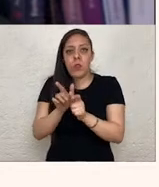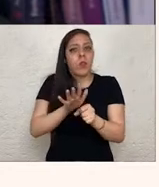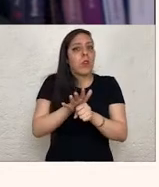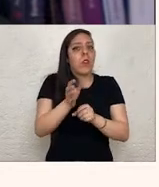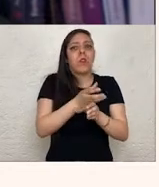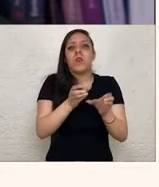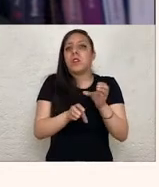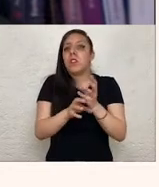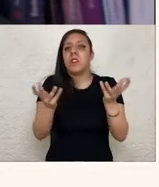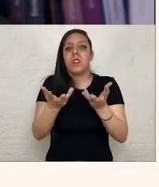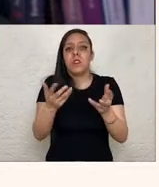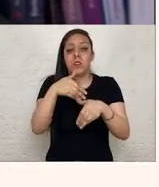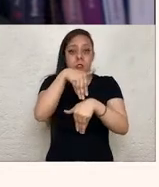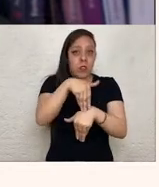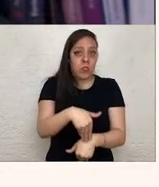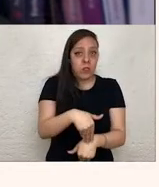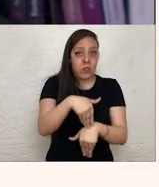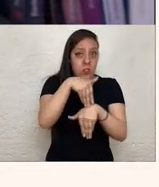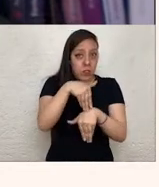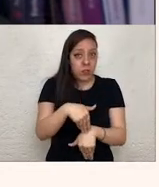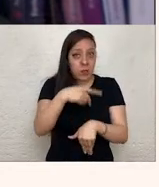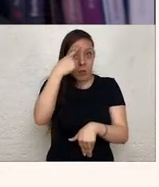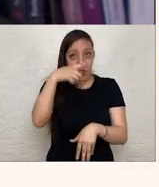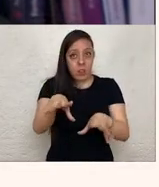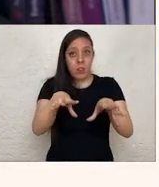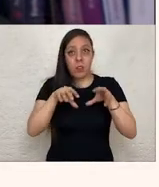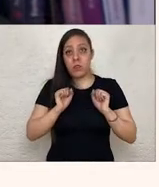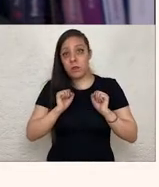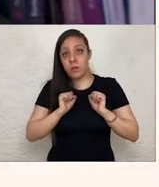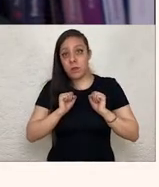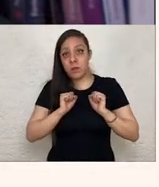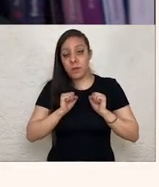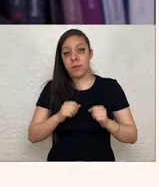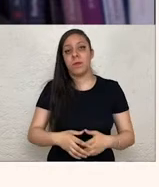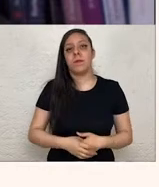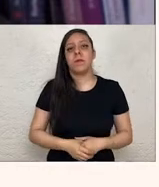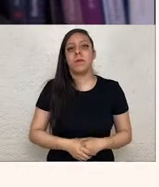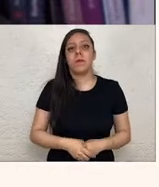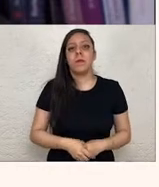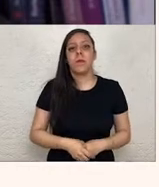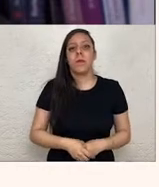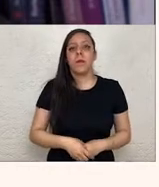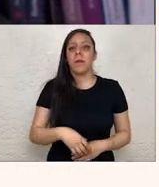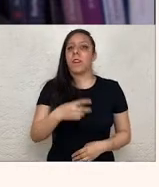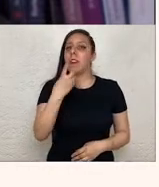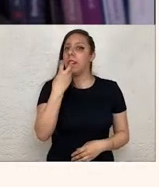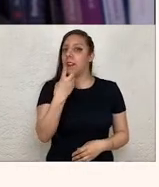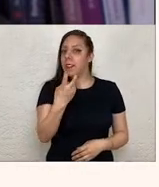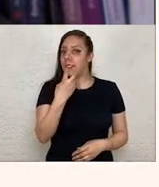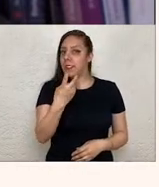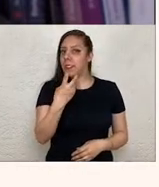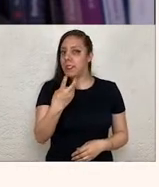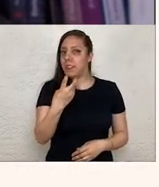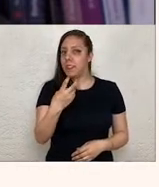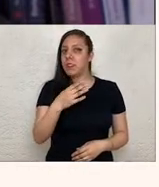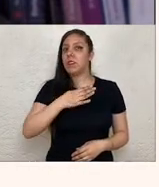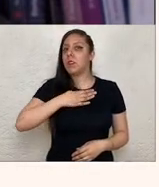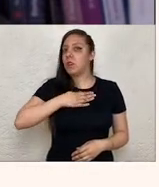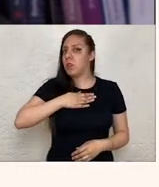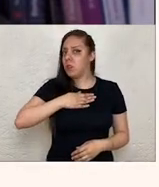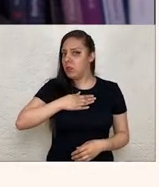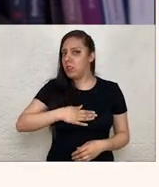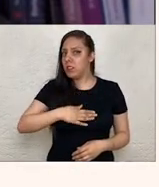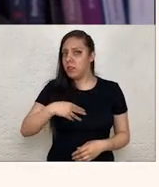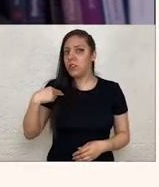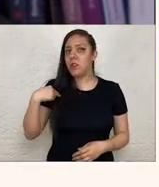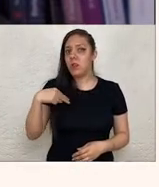es obedecer a una matriz civilizatoria que justamente es lo